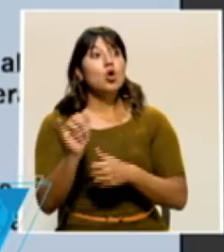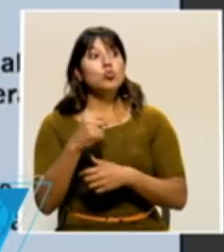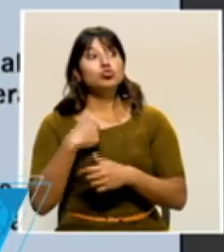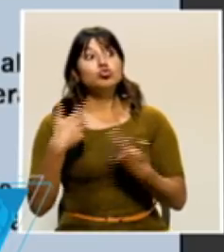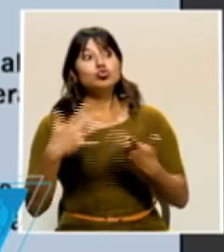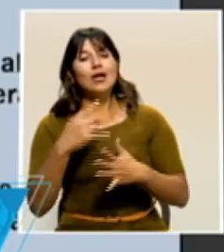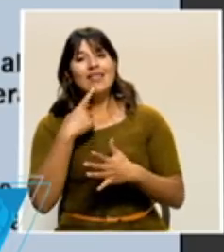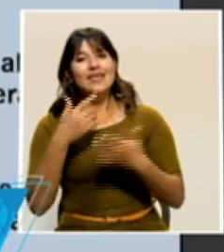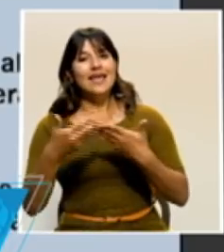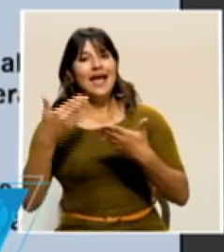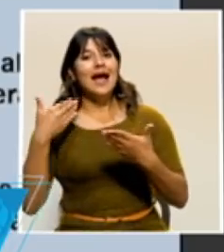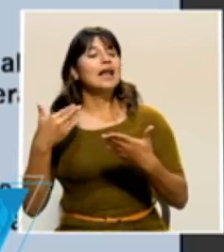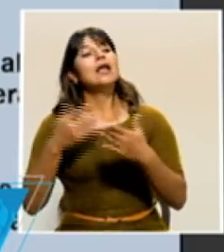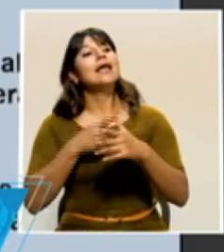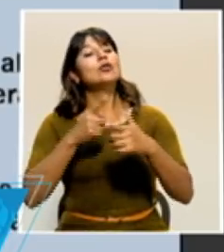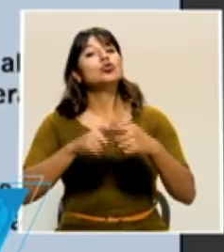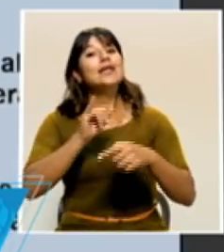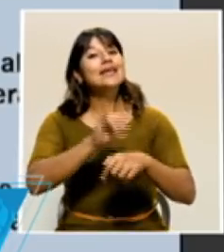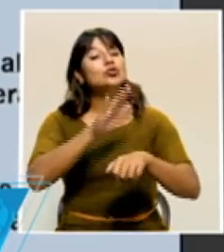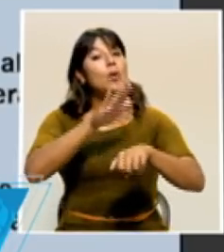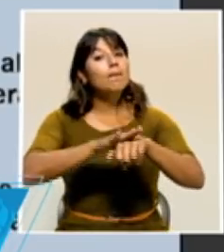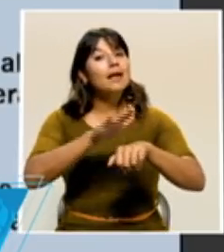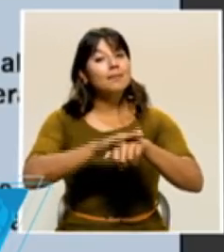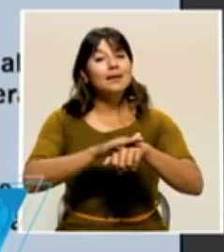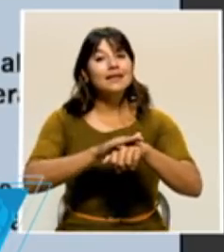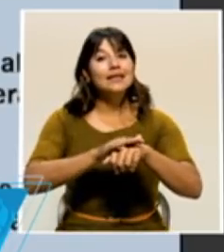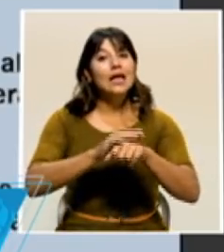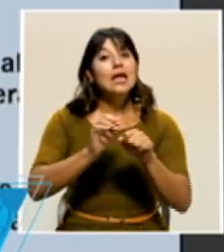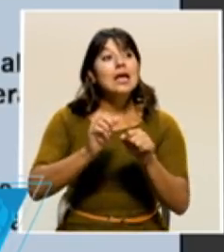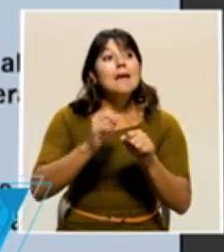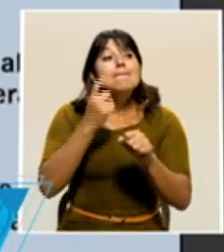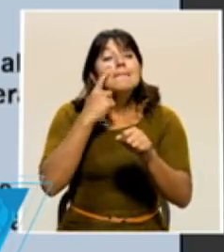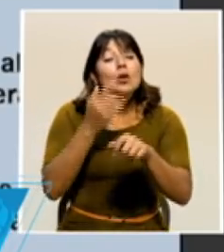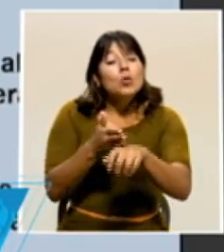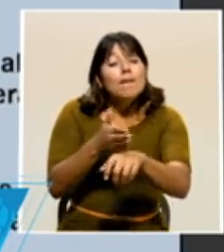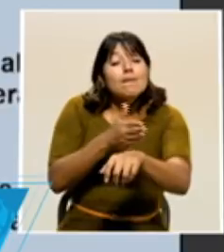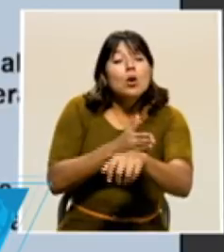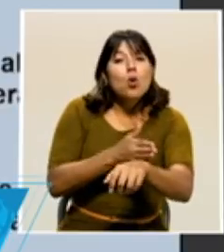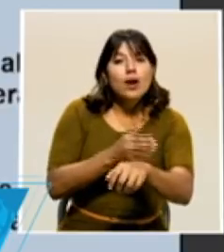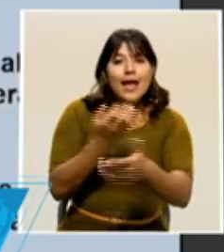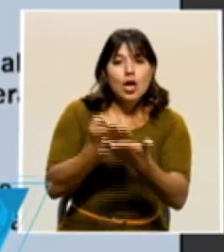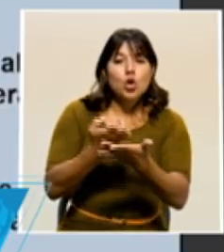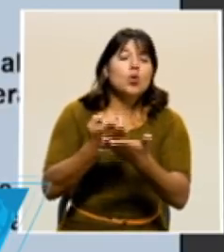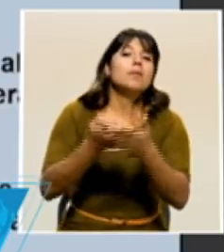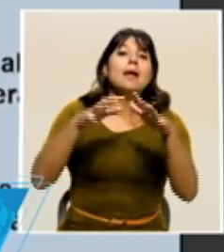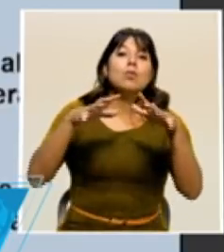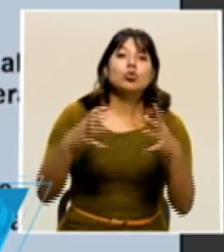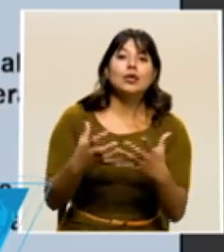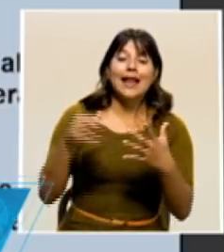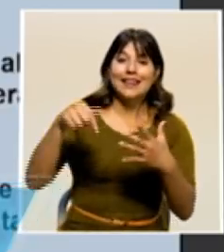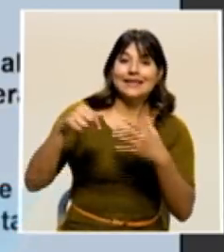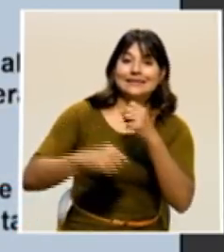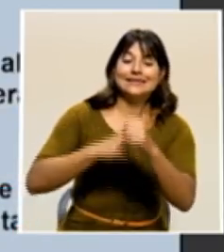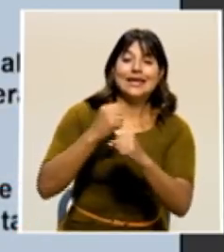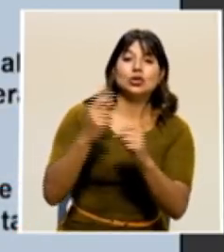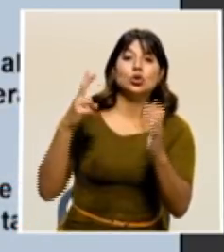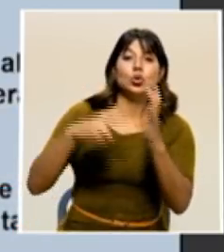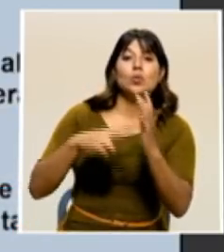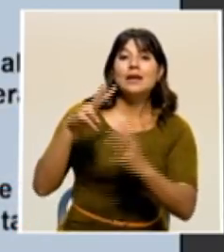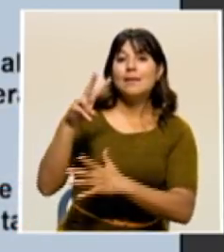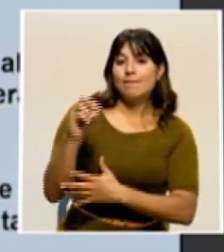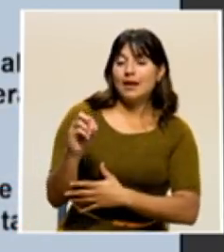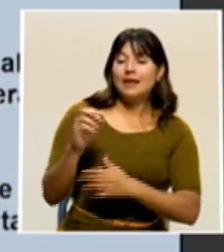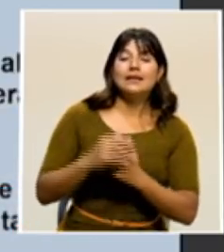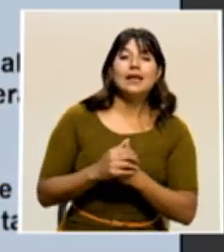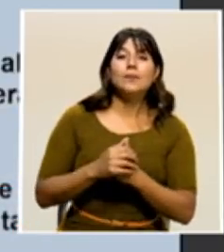una revisión al alza en las proyecciones de crecimiento para el año 2020 de la economía mundial. Una ligera